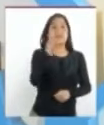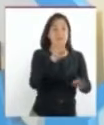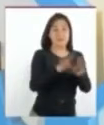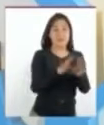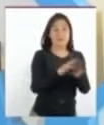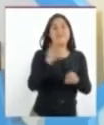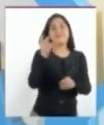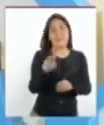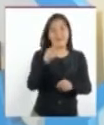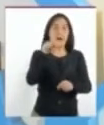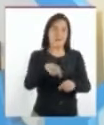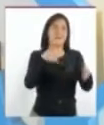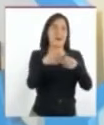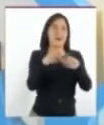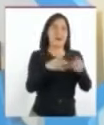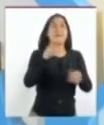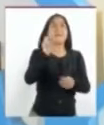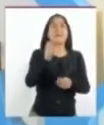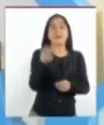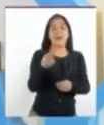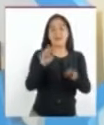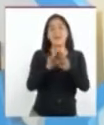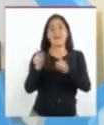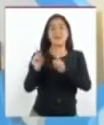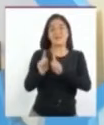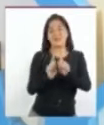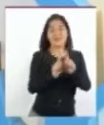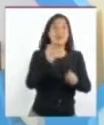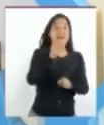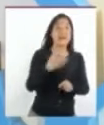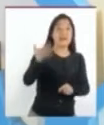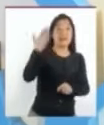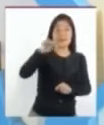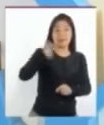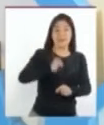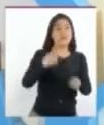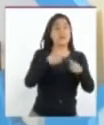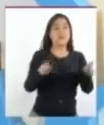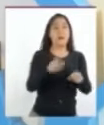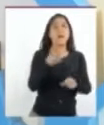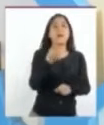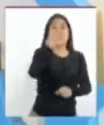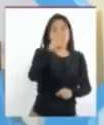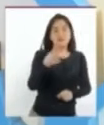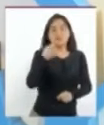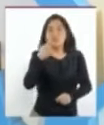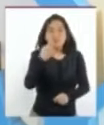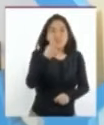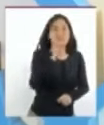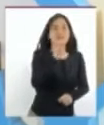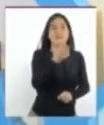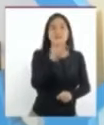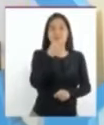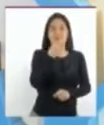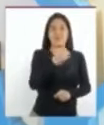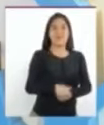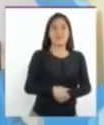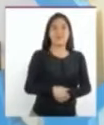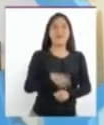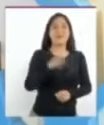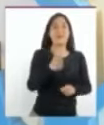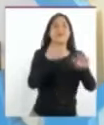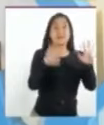compañía como en la actualidad, su función era ayudar a seguir el rastro en la cacería. 7.